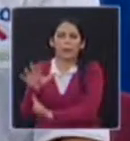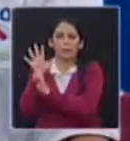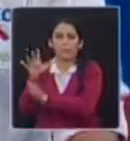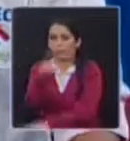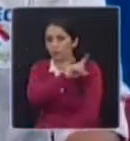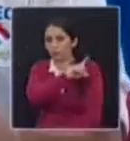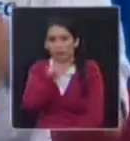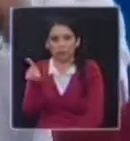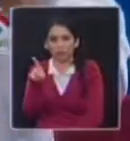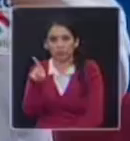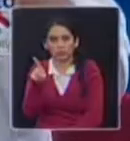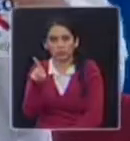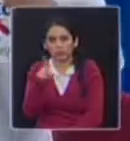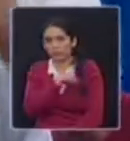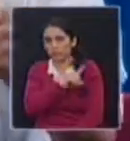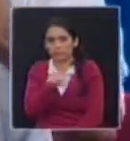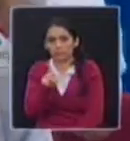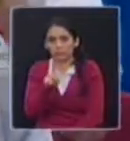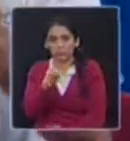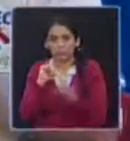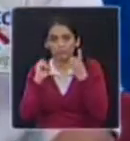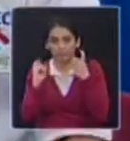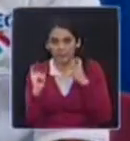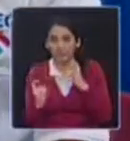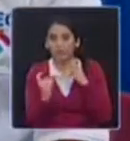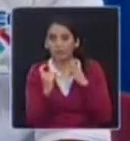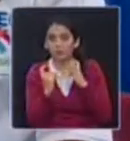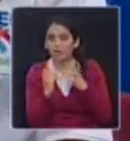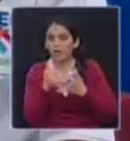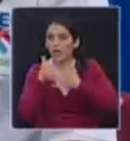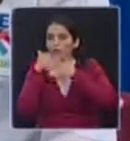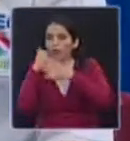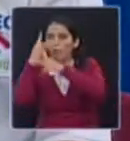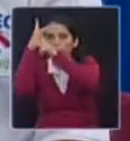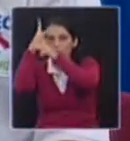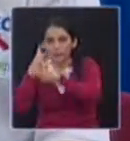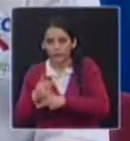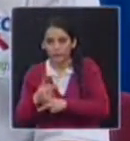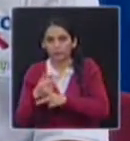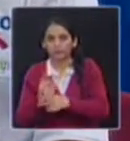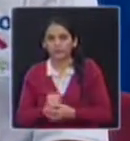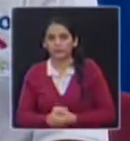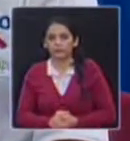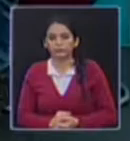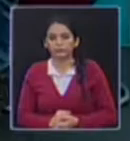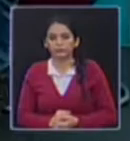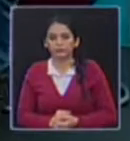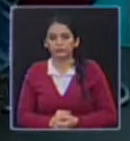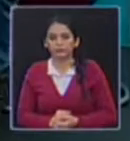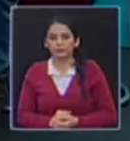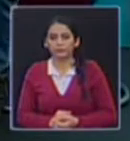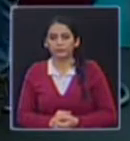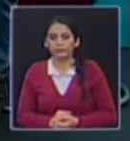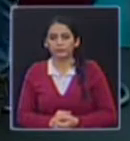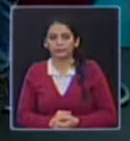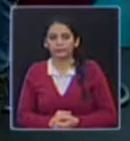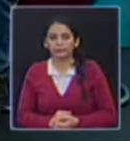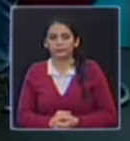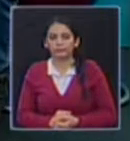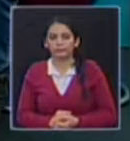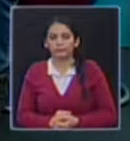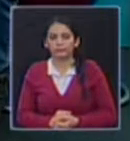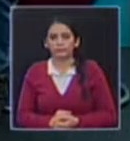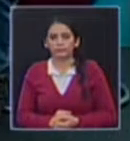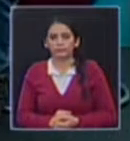sino que se va a hacer una defensa real del agricultor y del ganadero ecuatoriano. Una de las principales propuestas